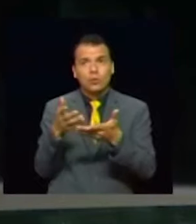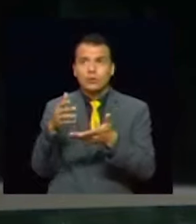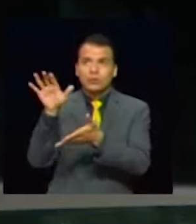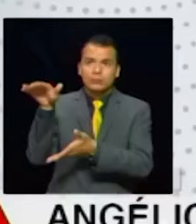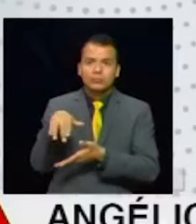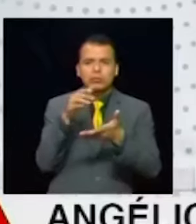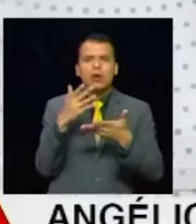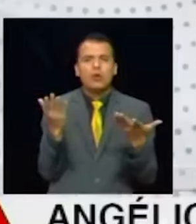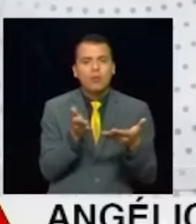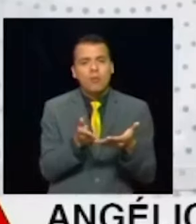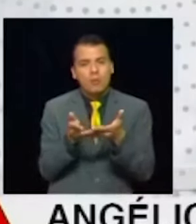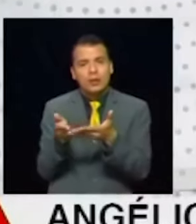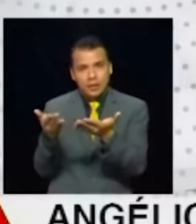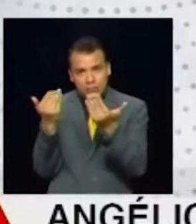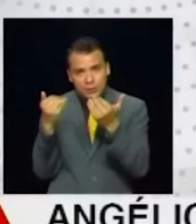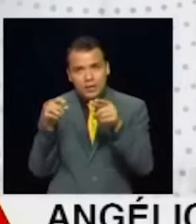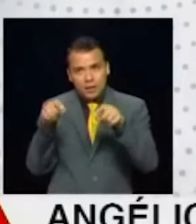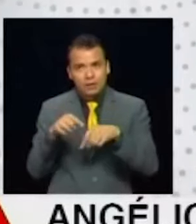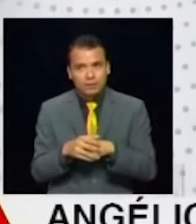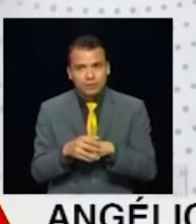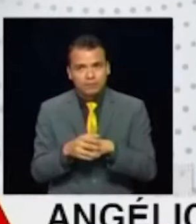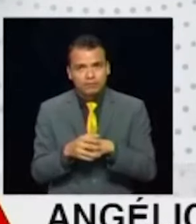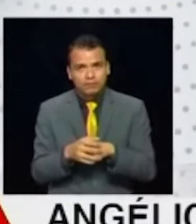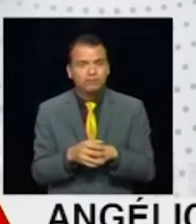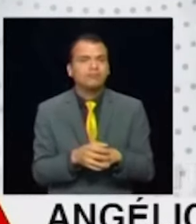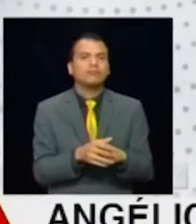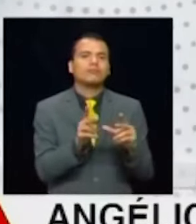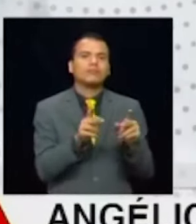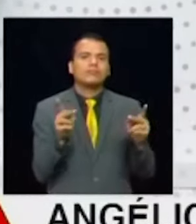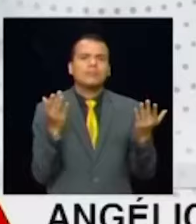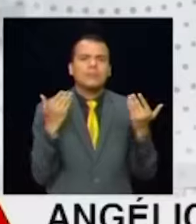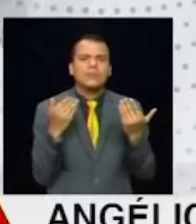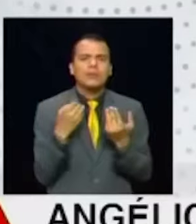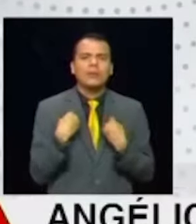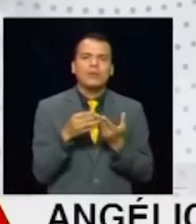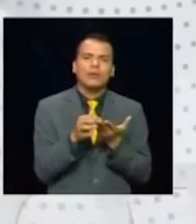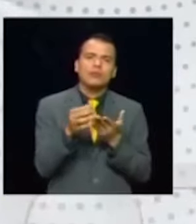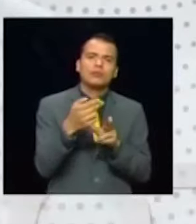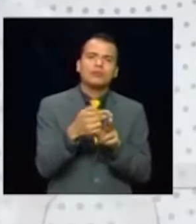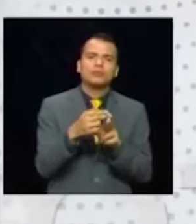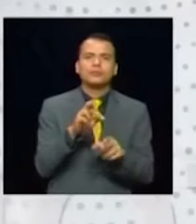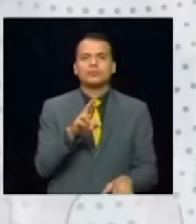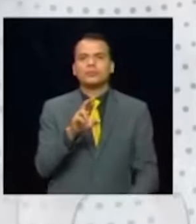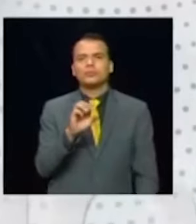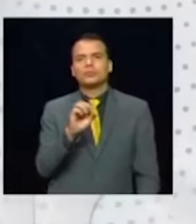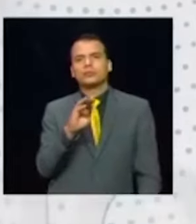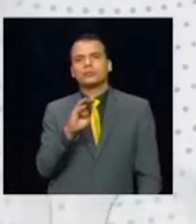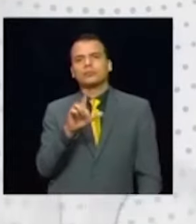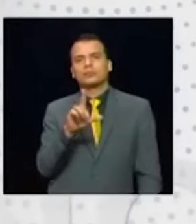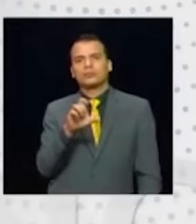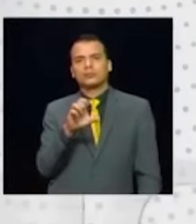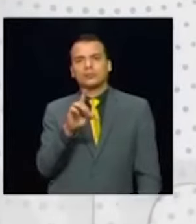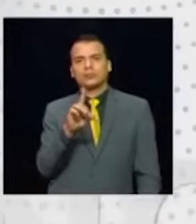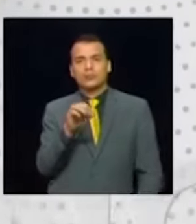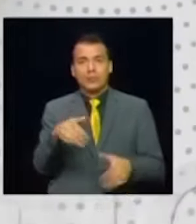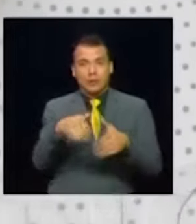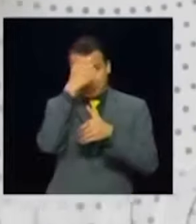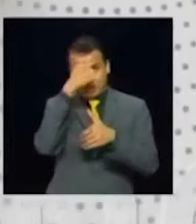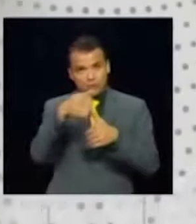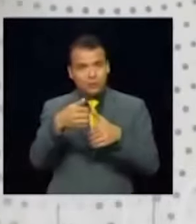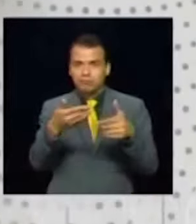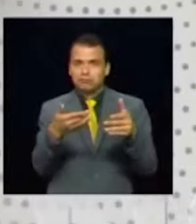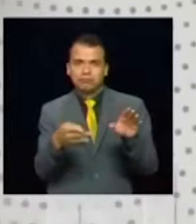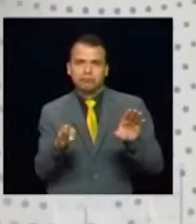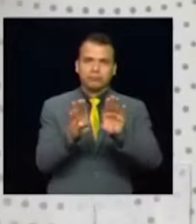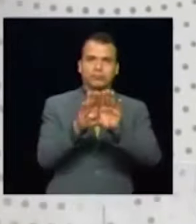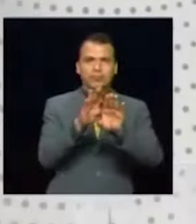productos. Los campesinos del corregimiento de Robledo, en el municipio de Trujillo, bloquean la vía Panorama, afectando la